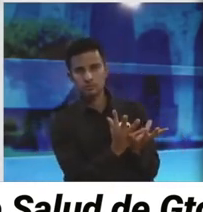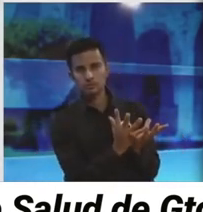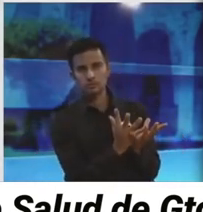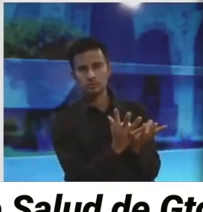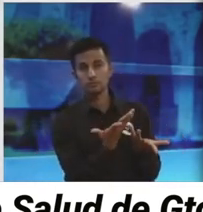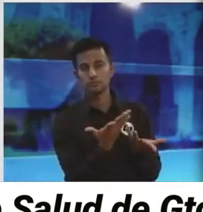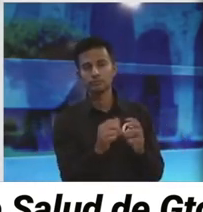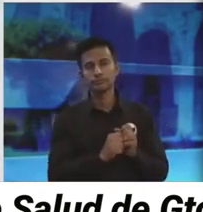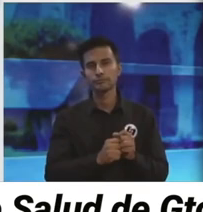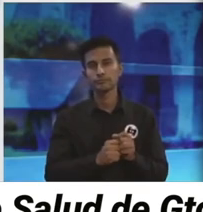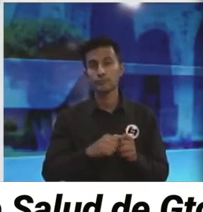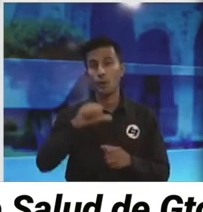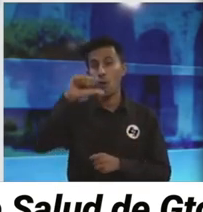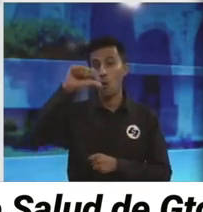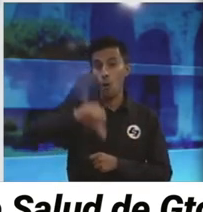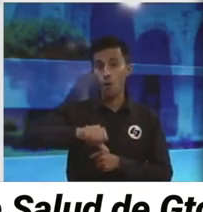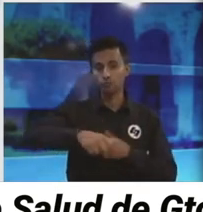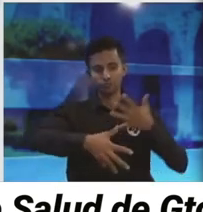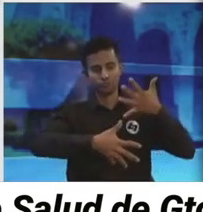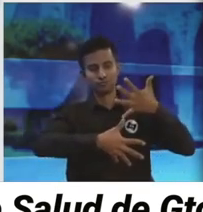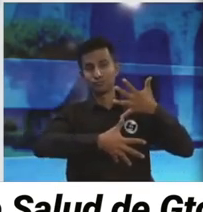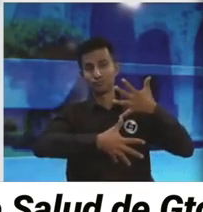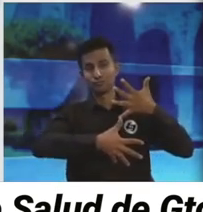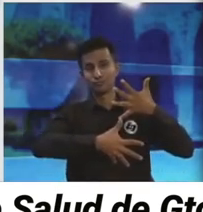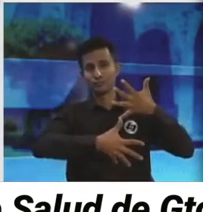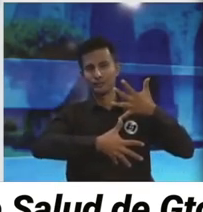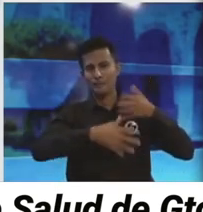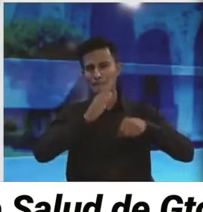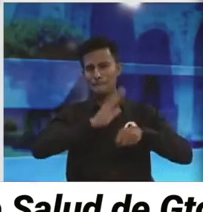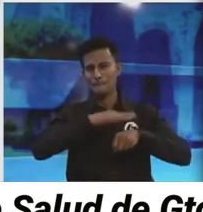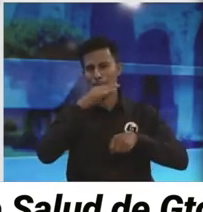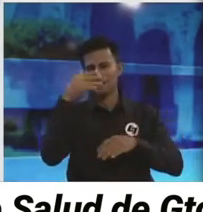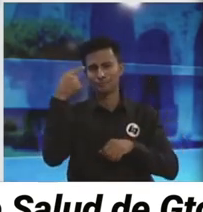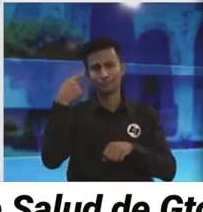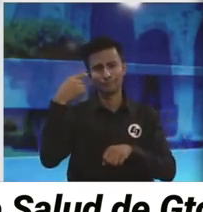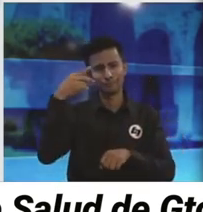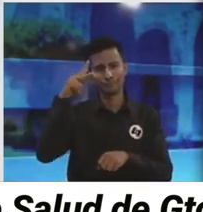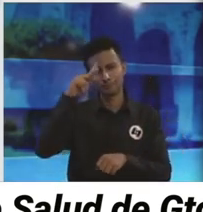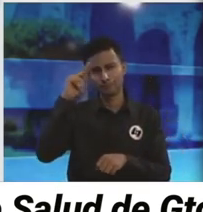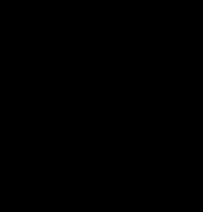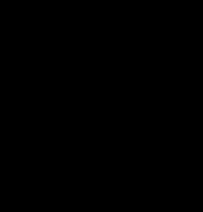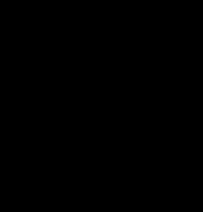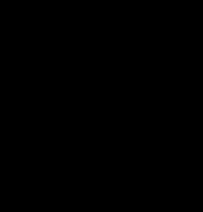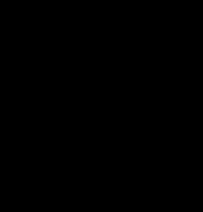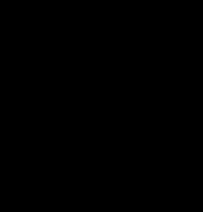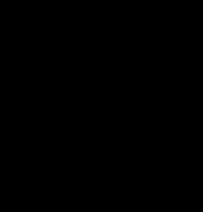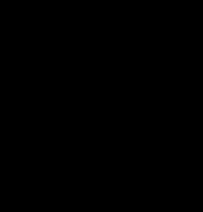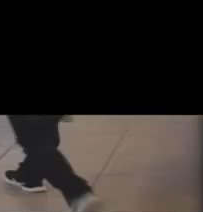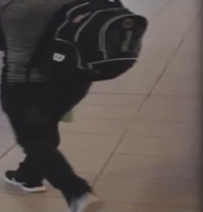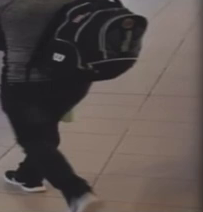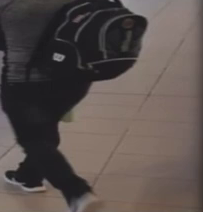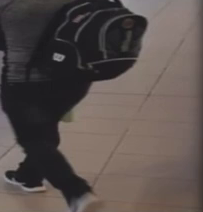acumula 3.699 casos positivos y 248 muertes.